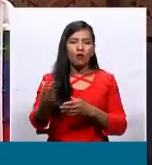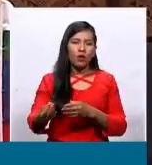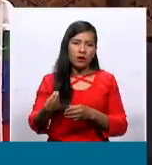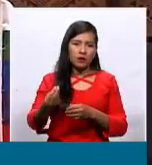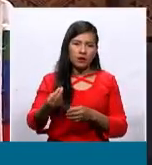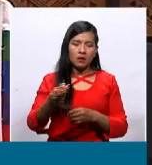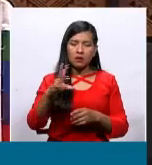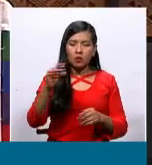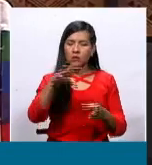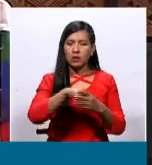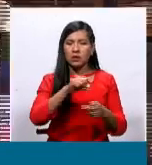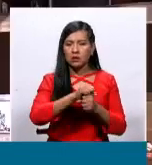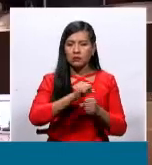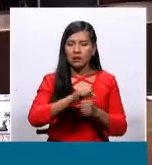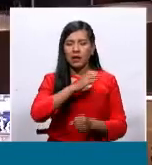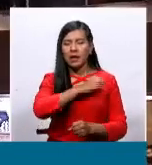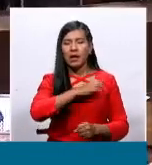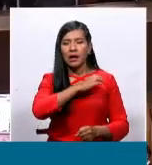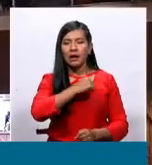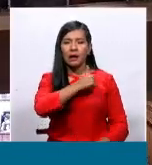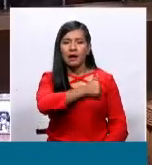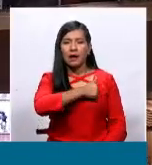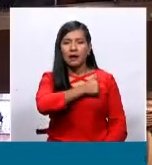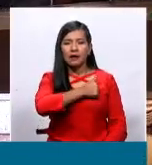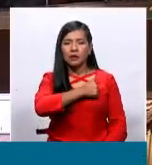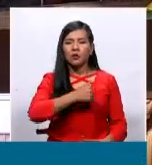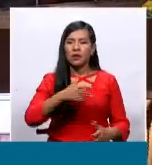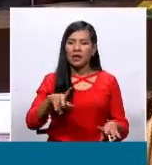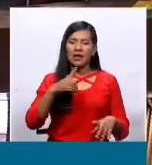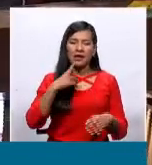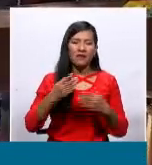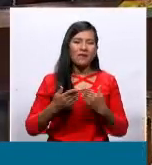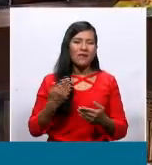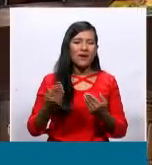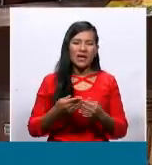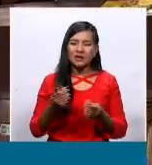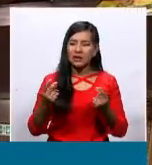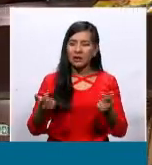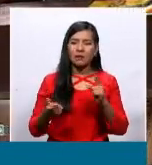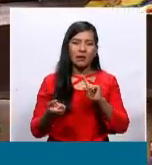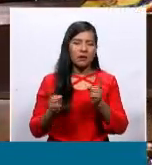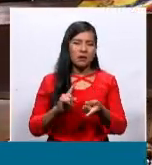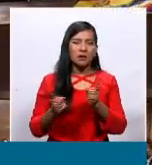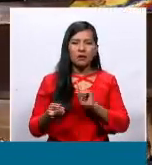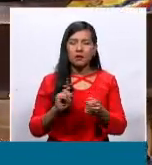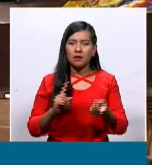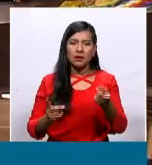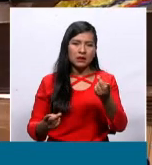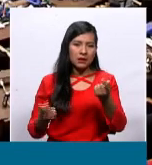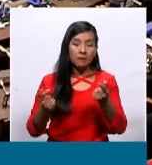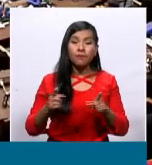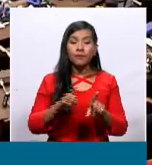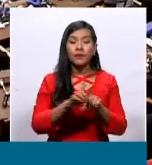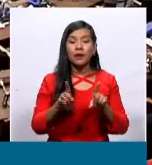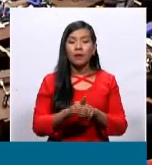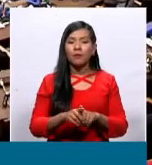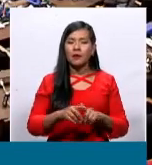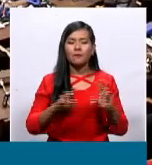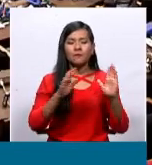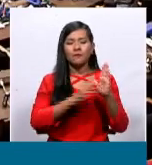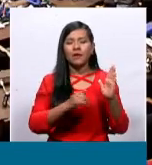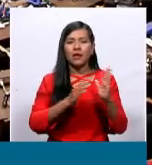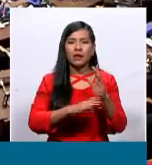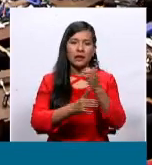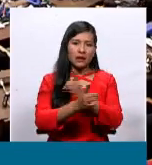su comportamiento luego, por tanto, es altamente volátil y en muchos casos muy poco democrático. Es